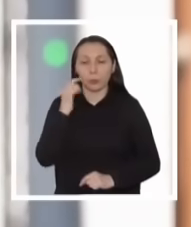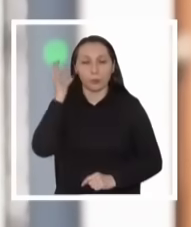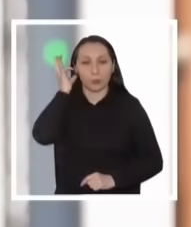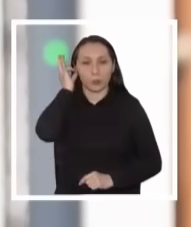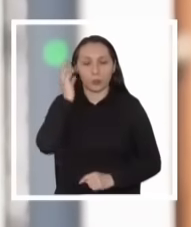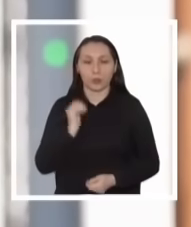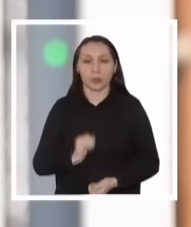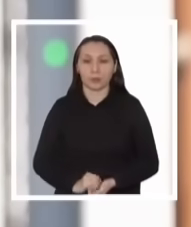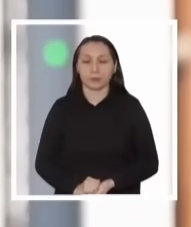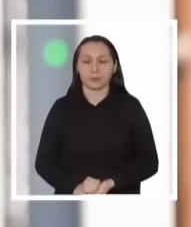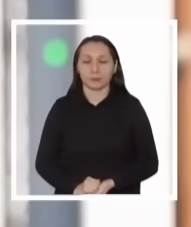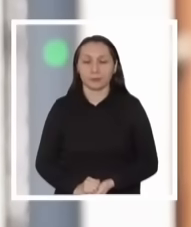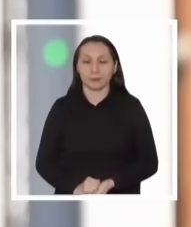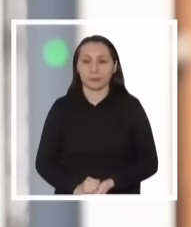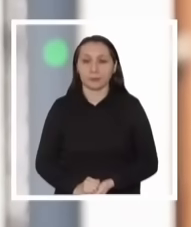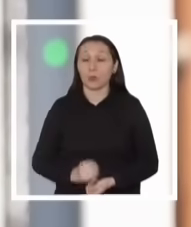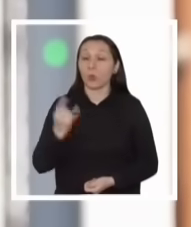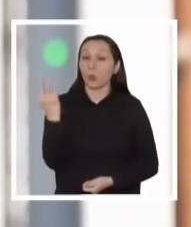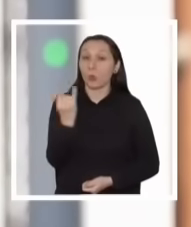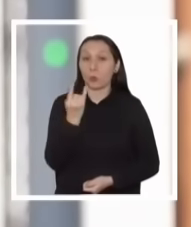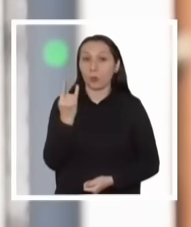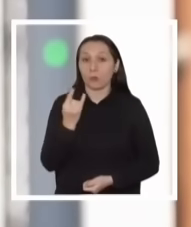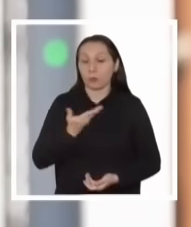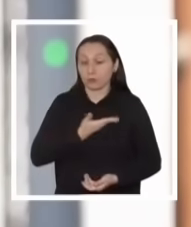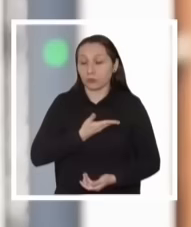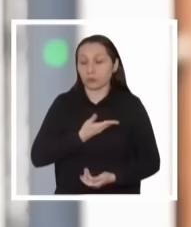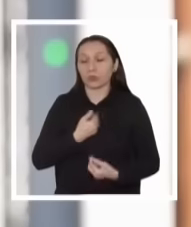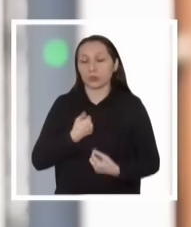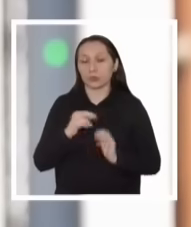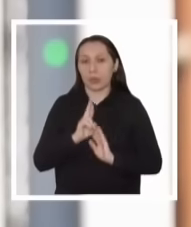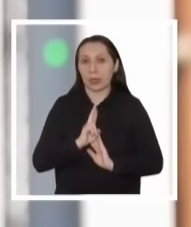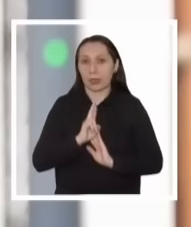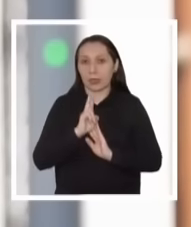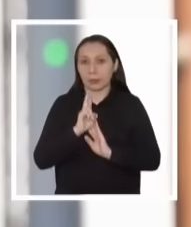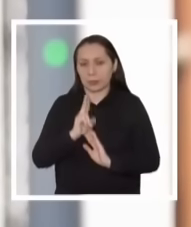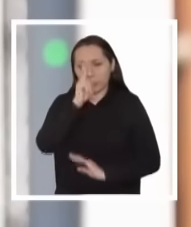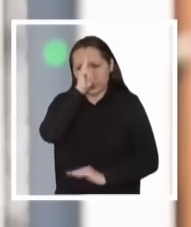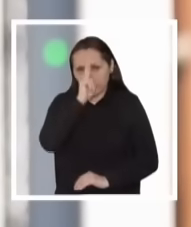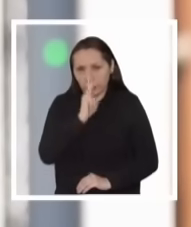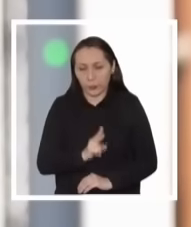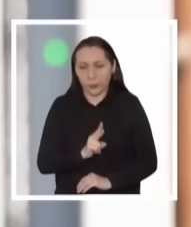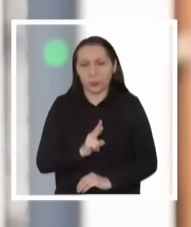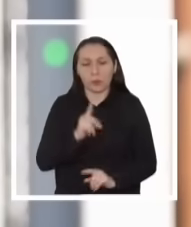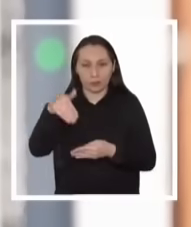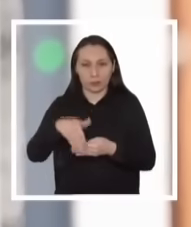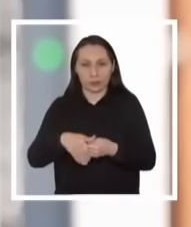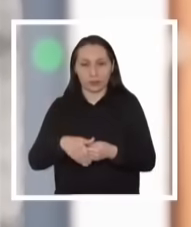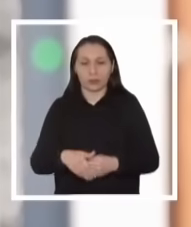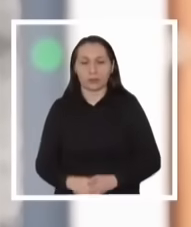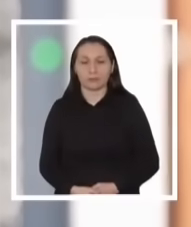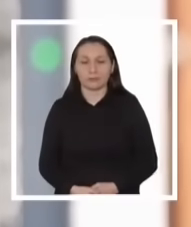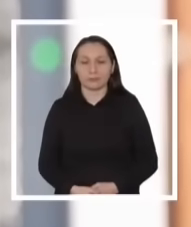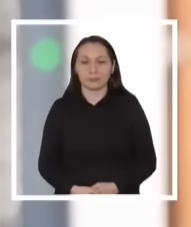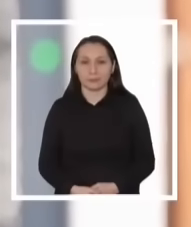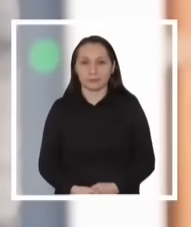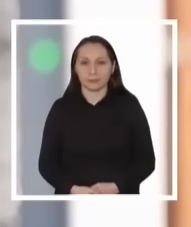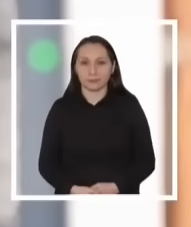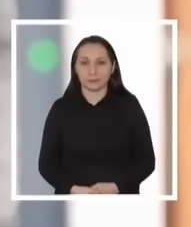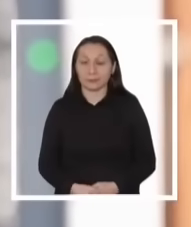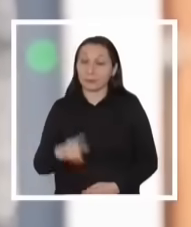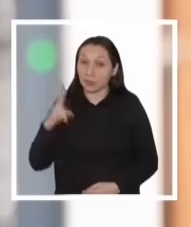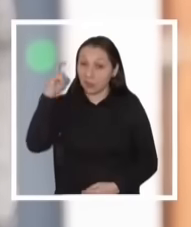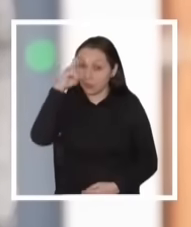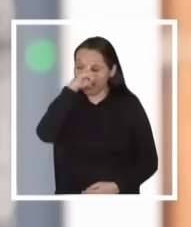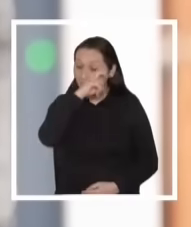el que entró en sus descuentos finales. Atención, porque para la jornada del próximo lunes, 11 de septiembre, el gobierno va a llevar a cabo una actividad que espera reunir autoridades nacionales